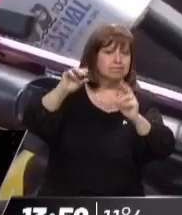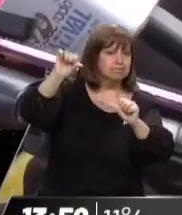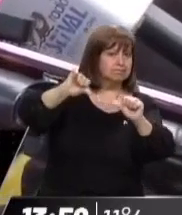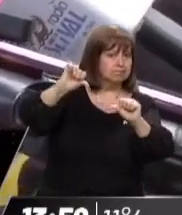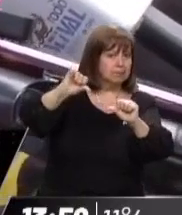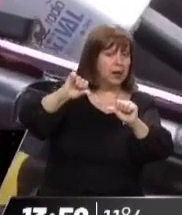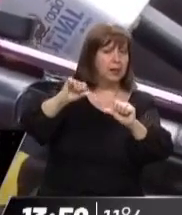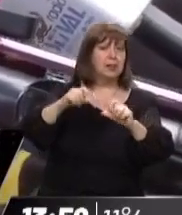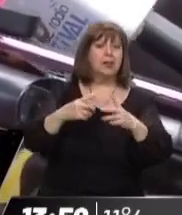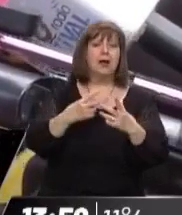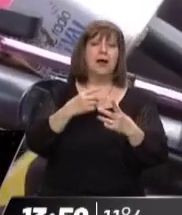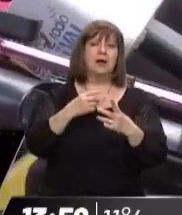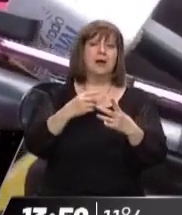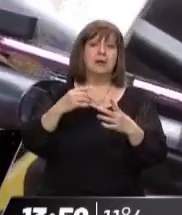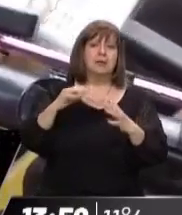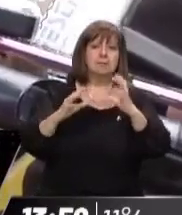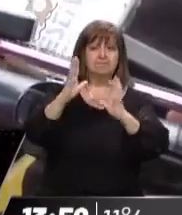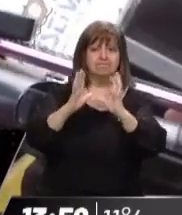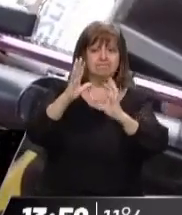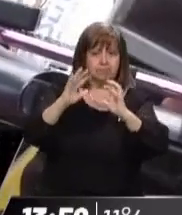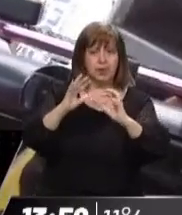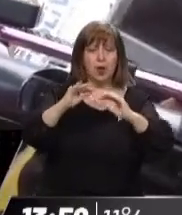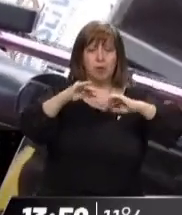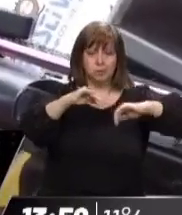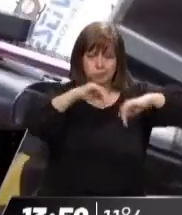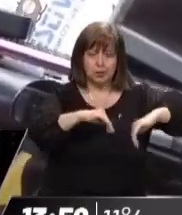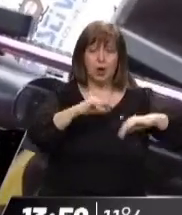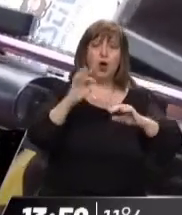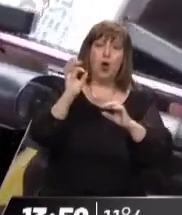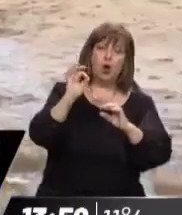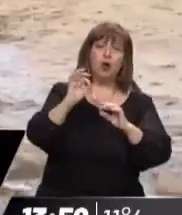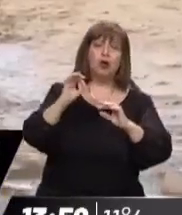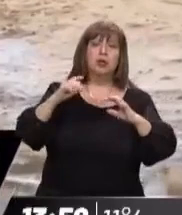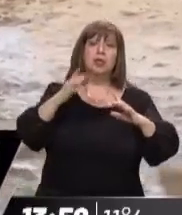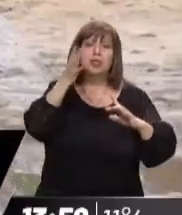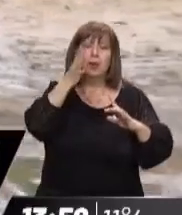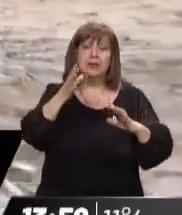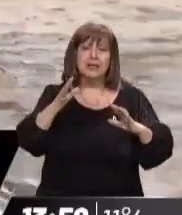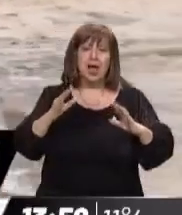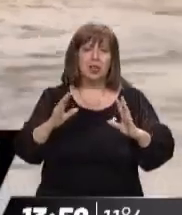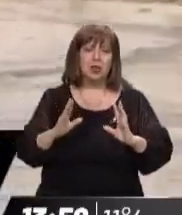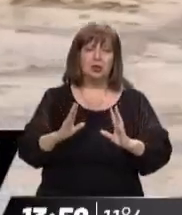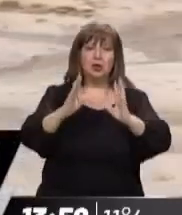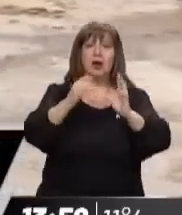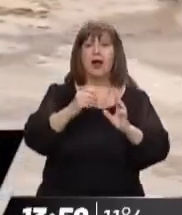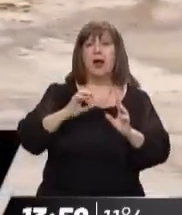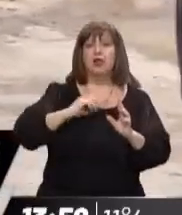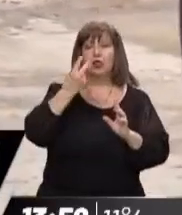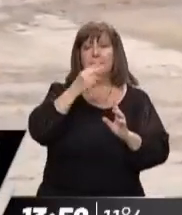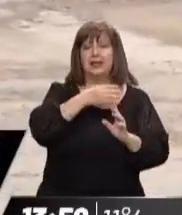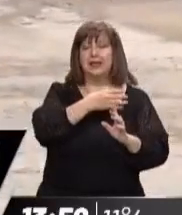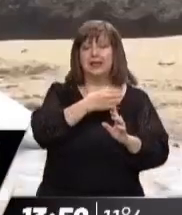infraestructura hidráulica ha colapsado o bien existe la posibilidad de que estás allá sobrecargado por los aumentos de los ramales el año 2017